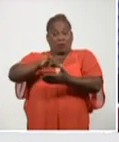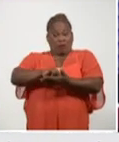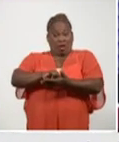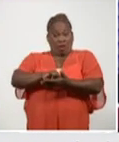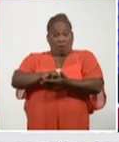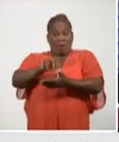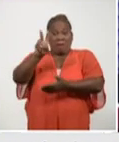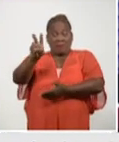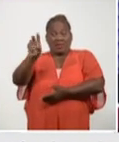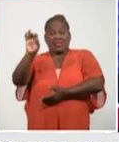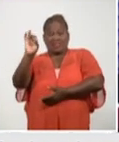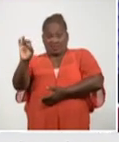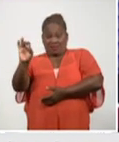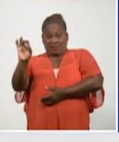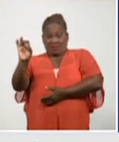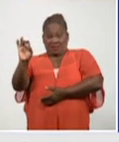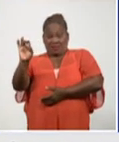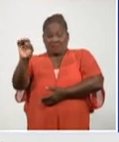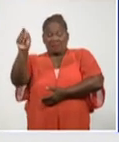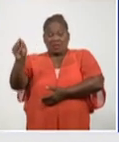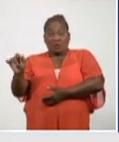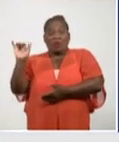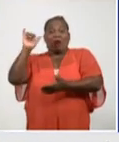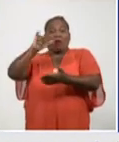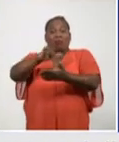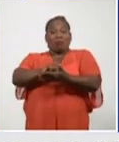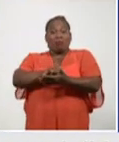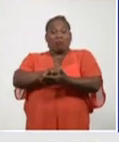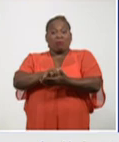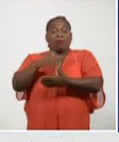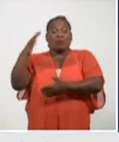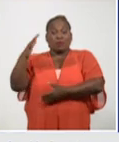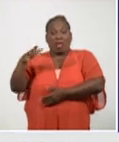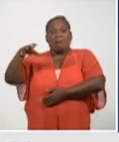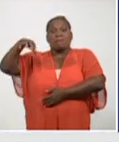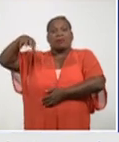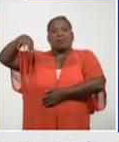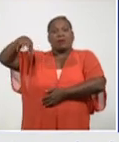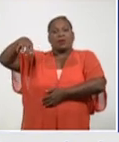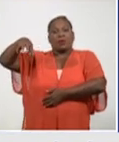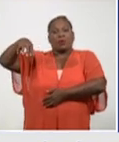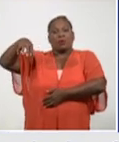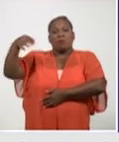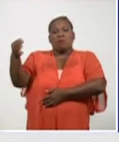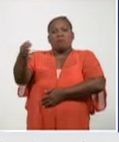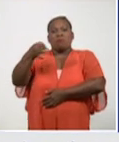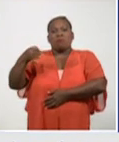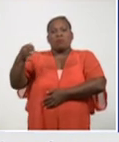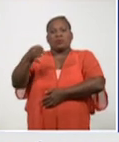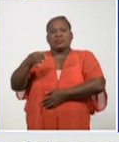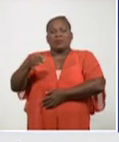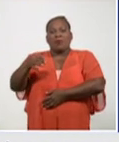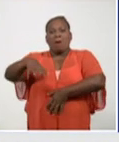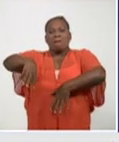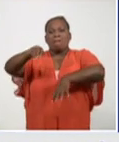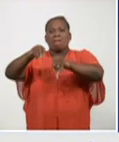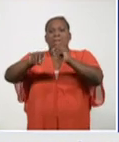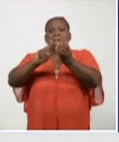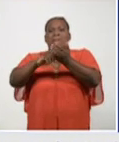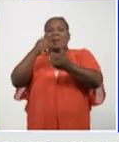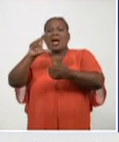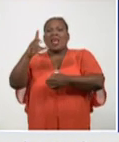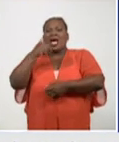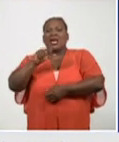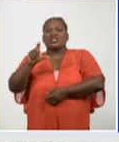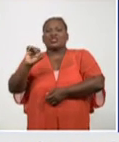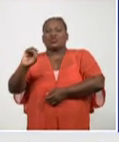casos importados pertenecen a la provincia de Pinar del Río, del municipio Los Palacios, a la provincia de La